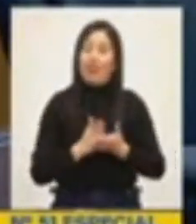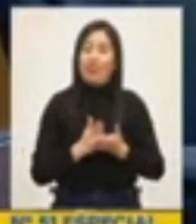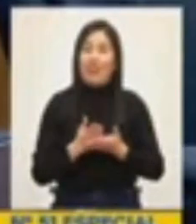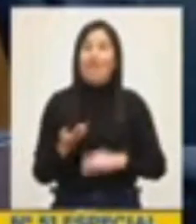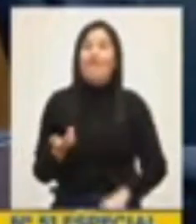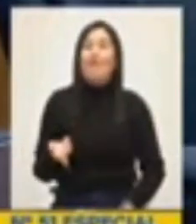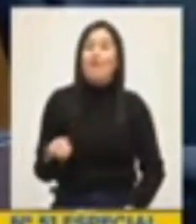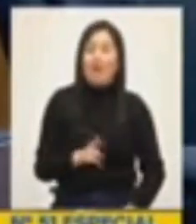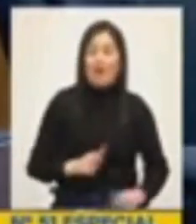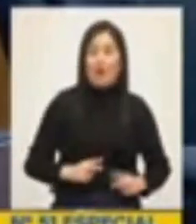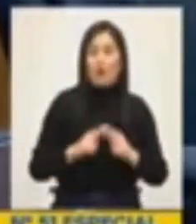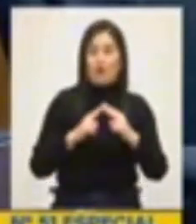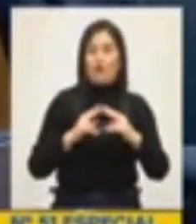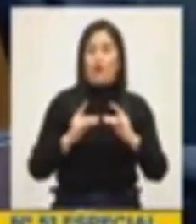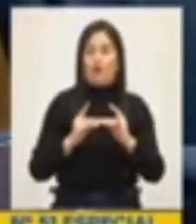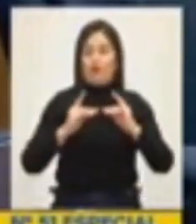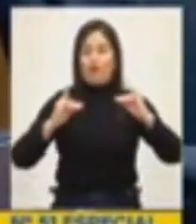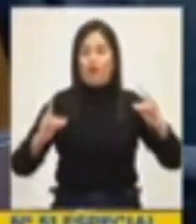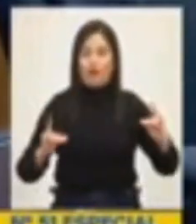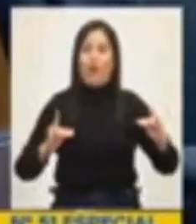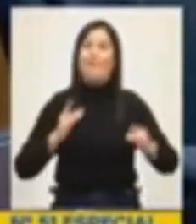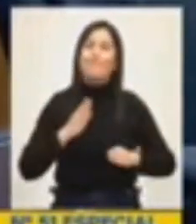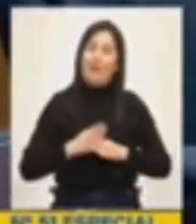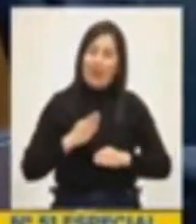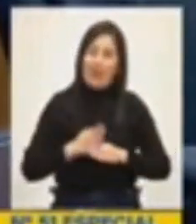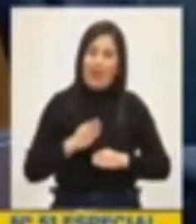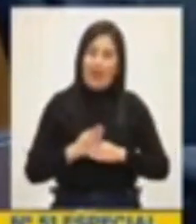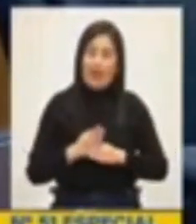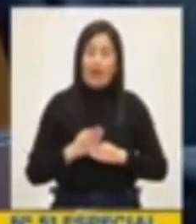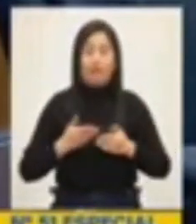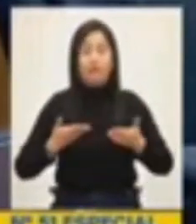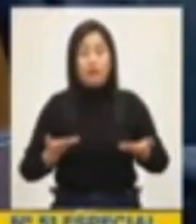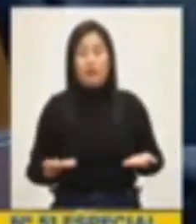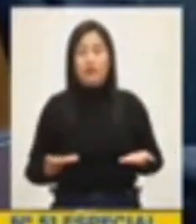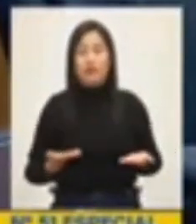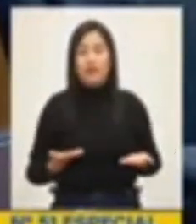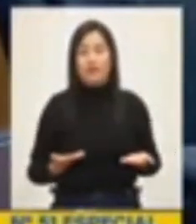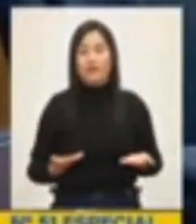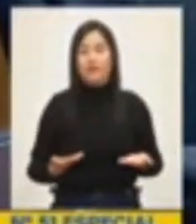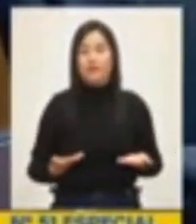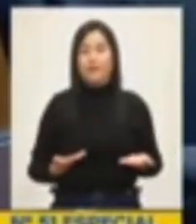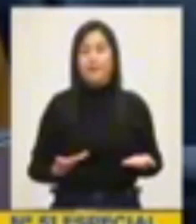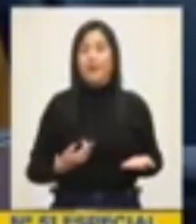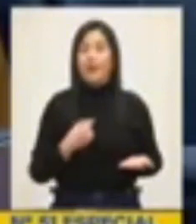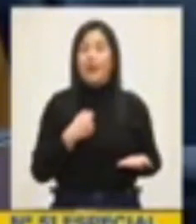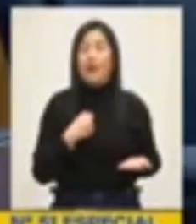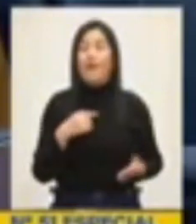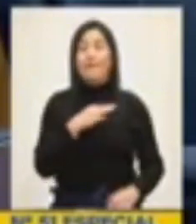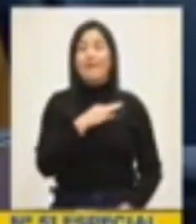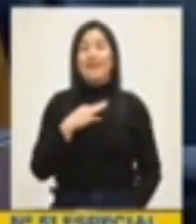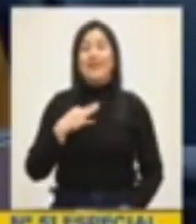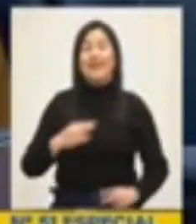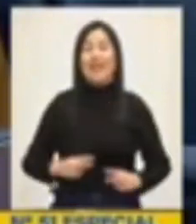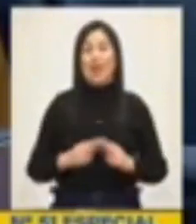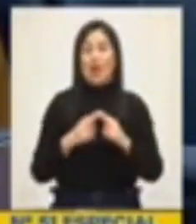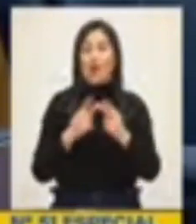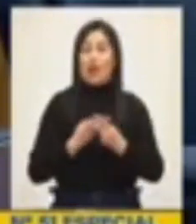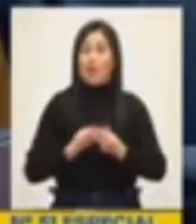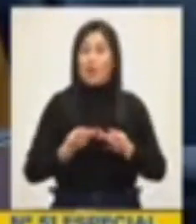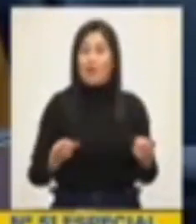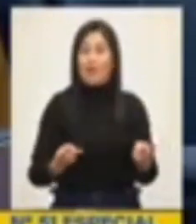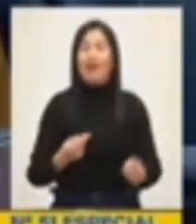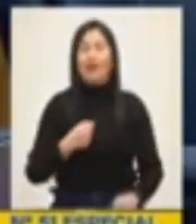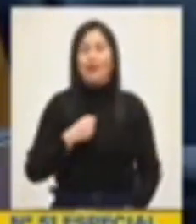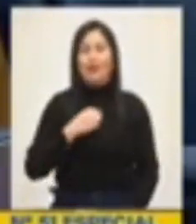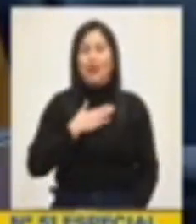se nos informó ayer por parte de Senapred, lo cual yo, en presencia de la ministra de Obras Públicas, yo quisiera plantearlo. Y aquí